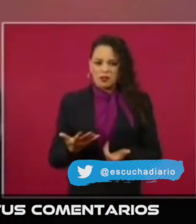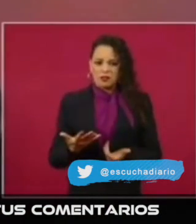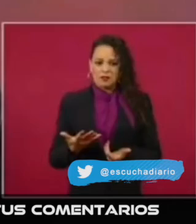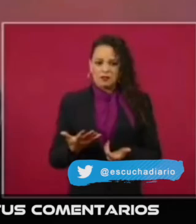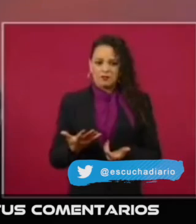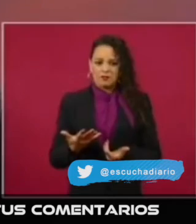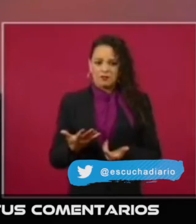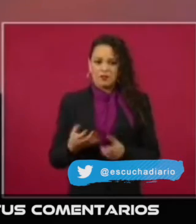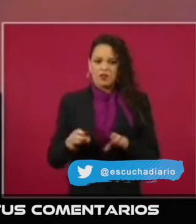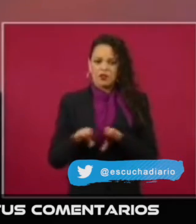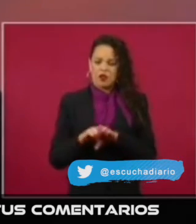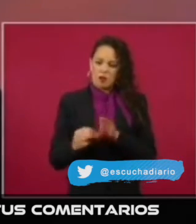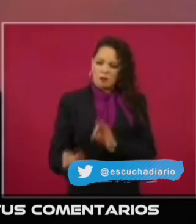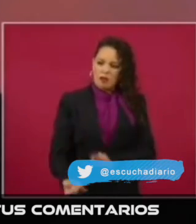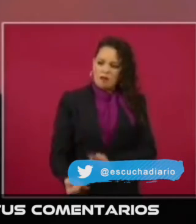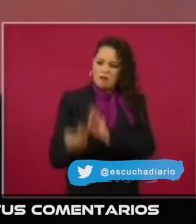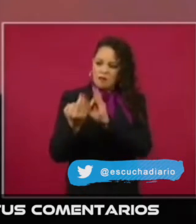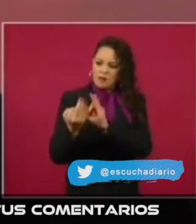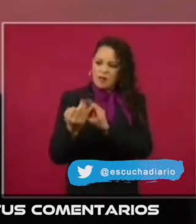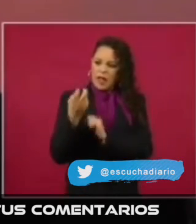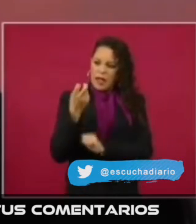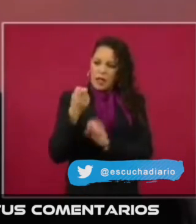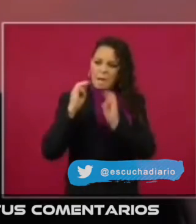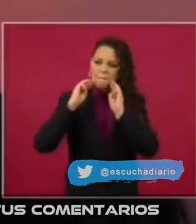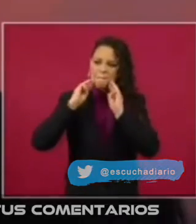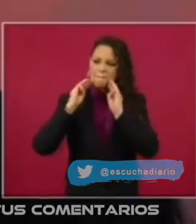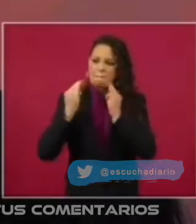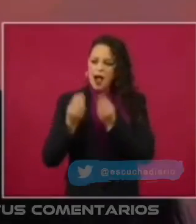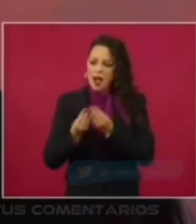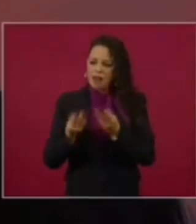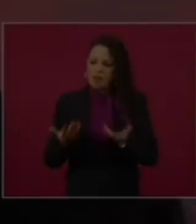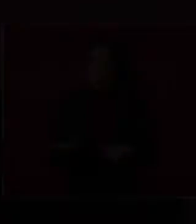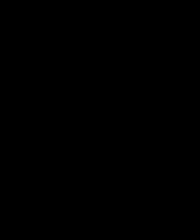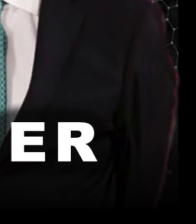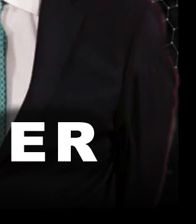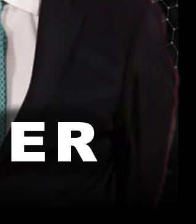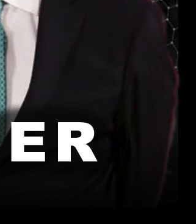mafia De poder Sin autoridad moral